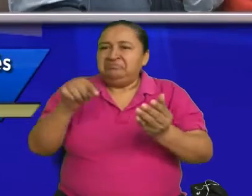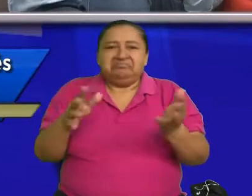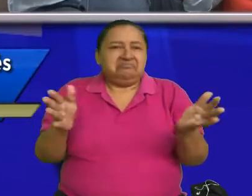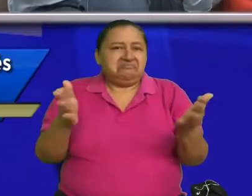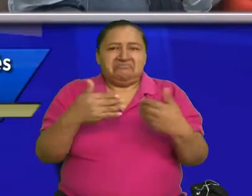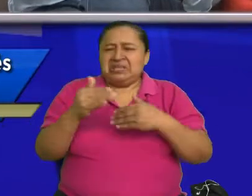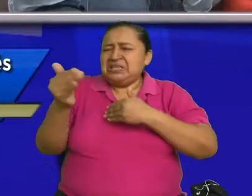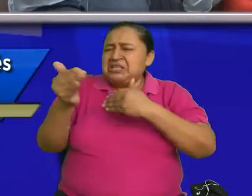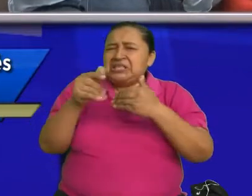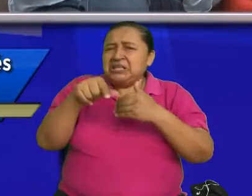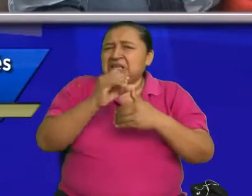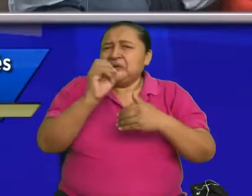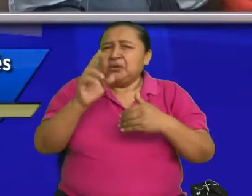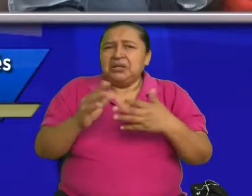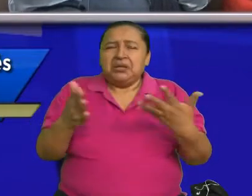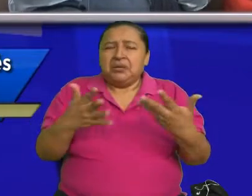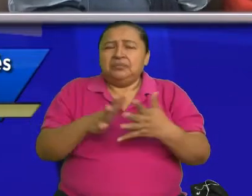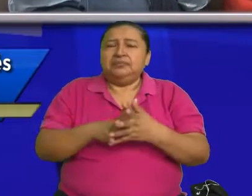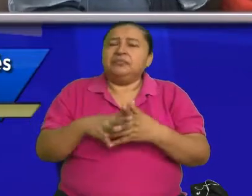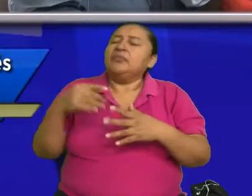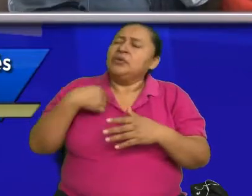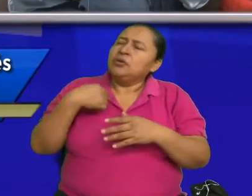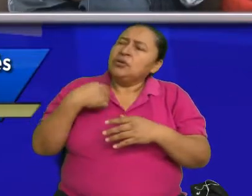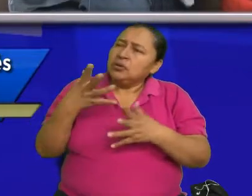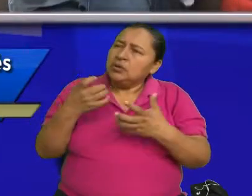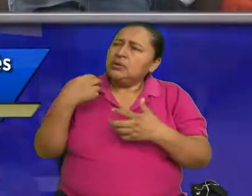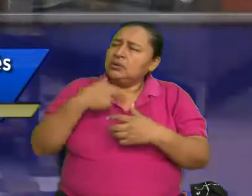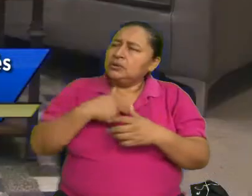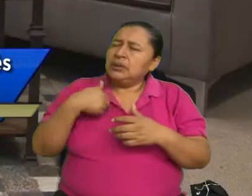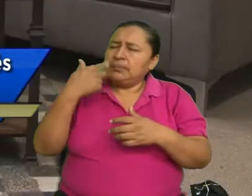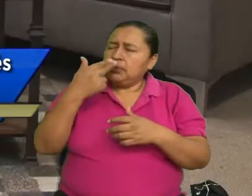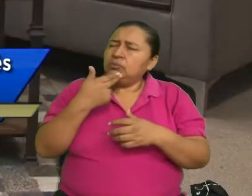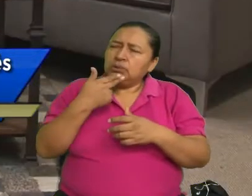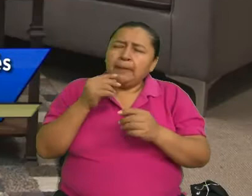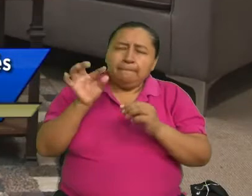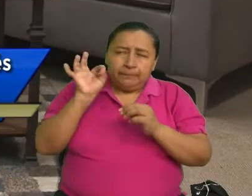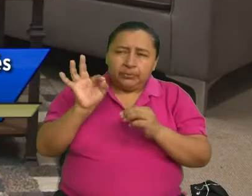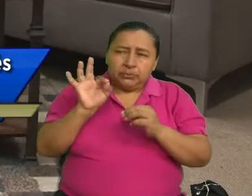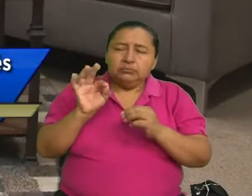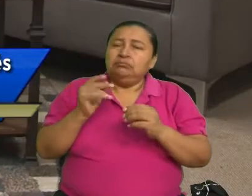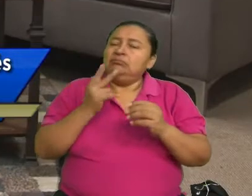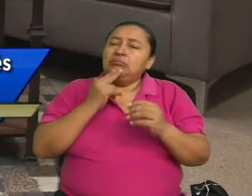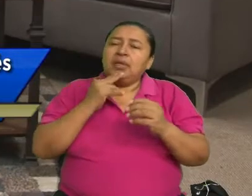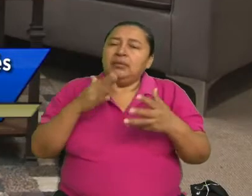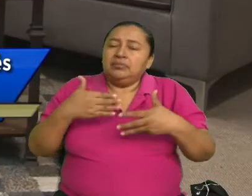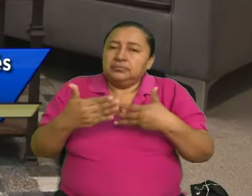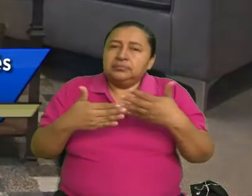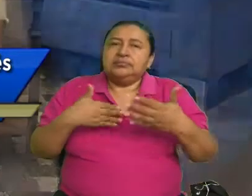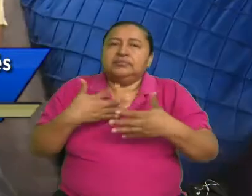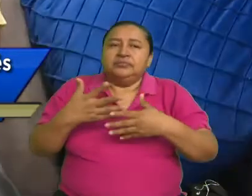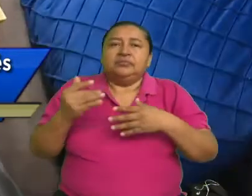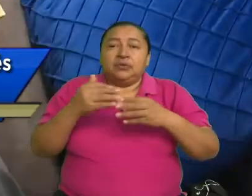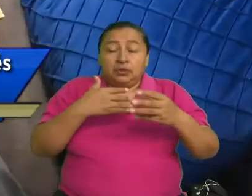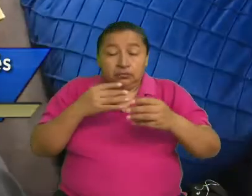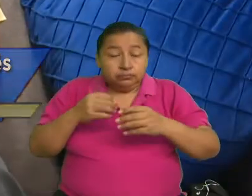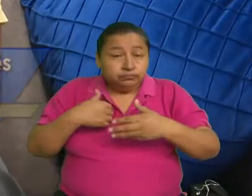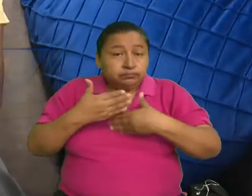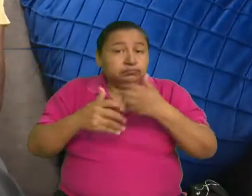en Costa Rica. Y aquí le quisiera hacer otra consulta bien puntual sobre este tema, sin ánimo de que este nos eclipse toda la conversación.